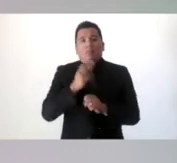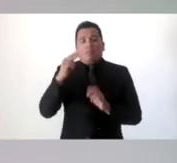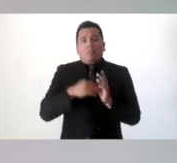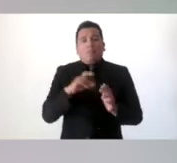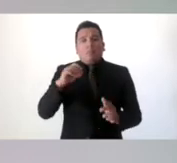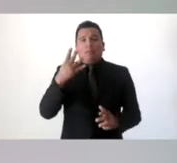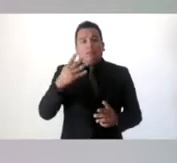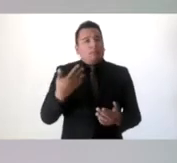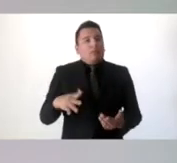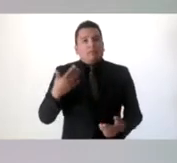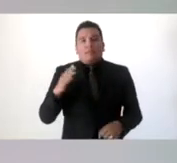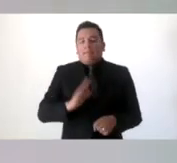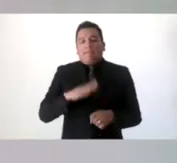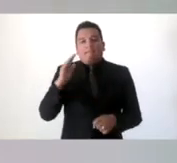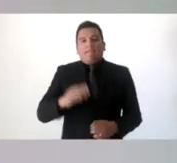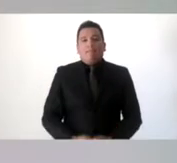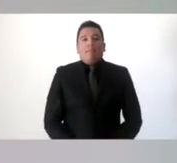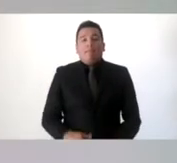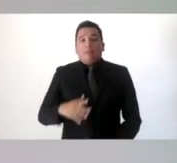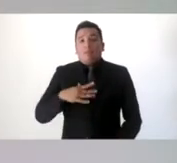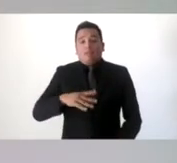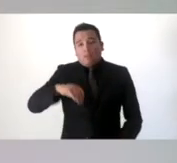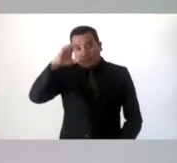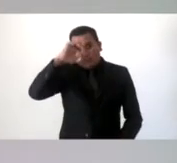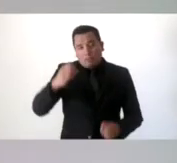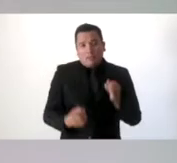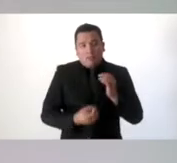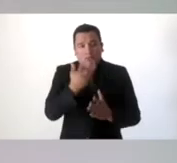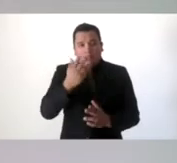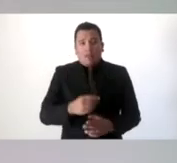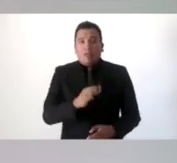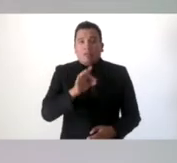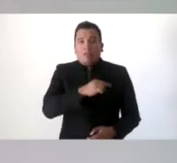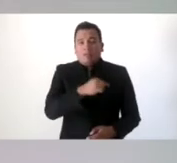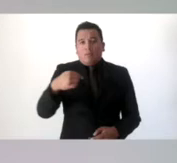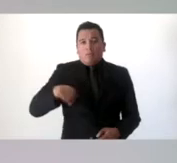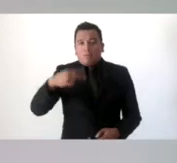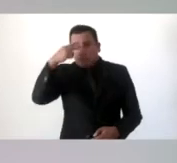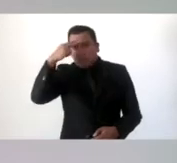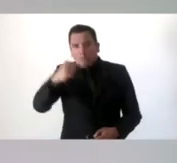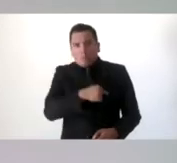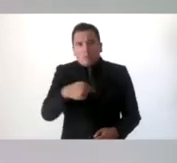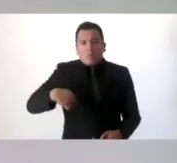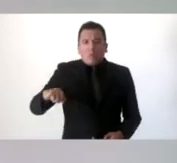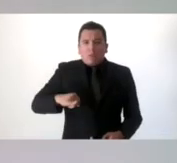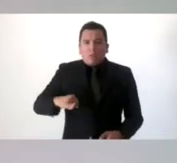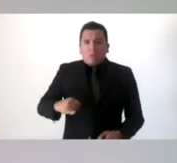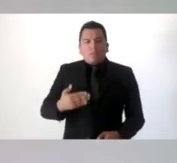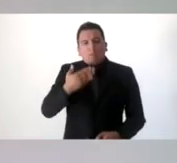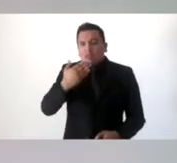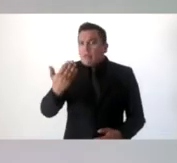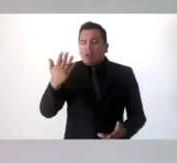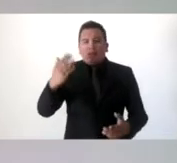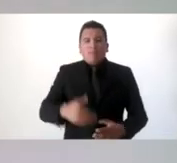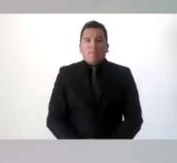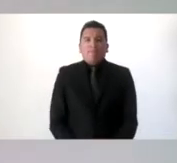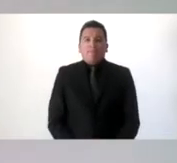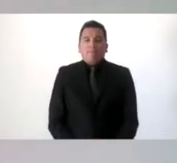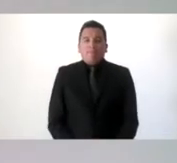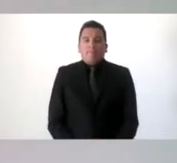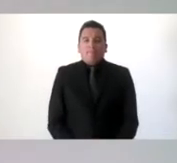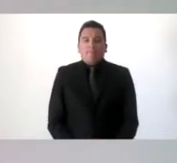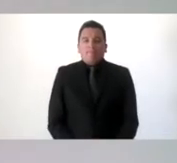vivir experiencias nuevas en relación al voto en el extranjero si nos animamos como mexicanos a dar ese paso adelante. Pero habría que